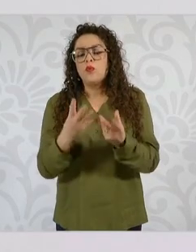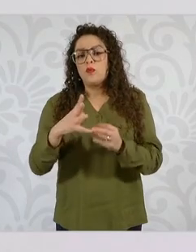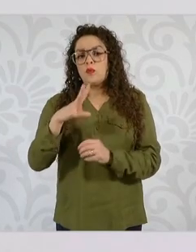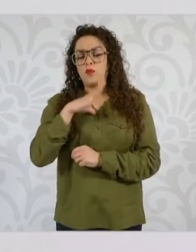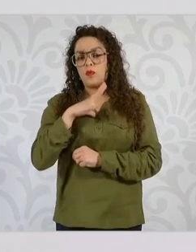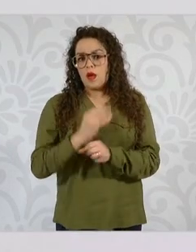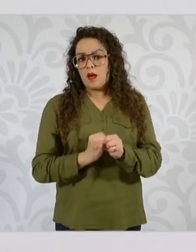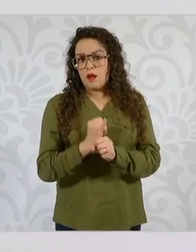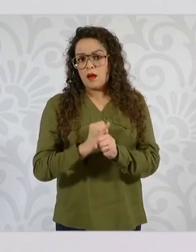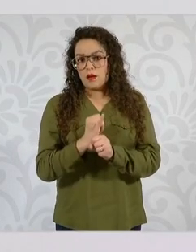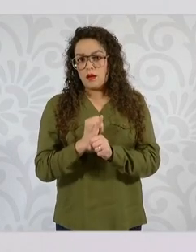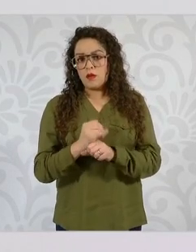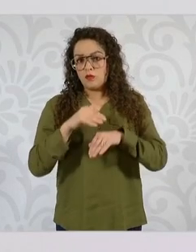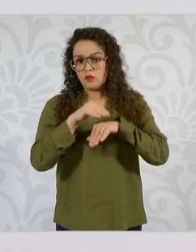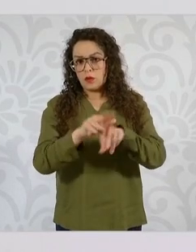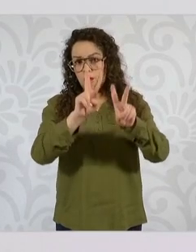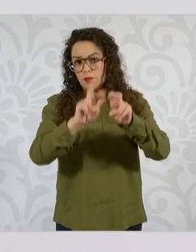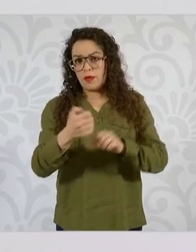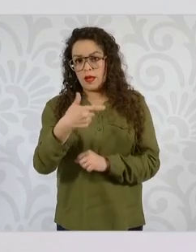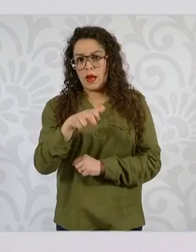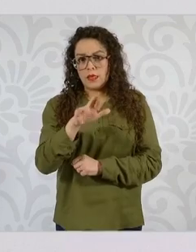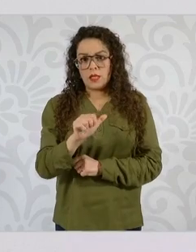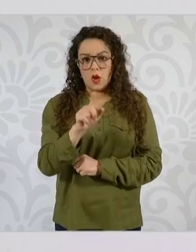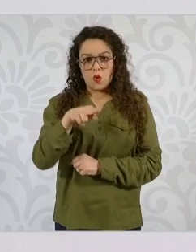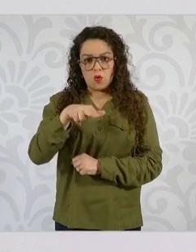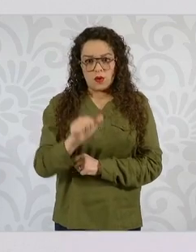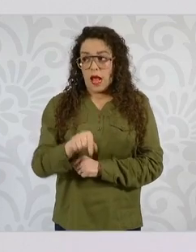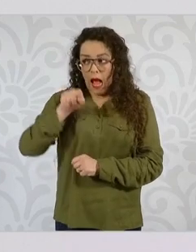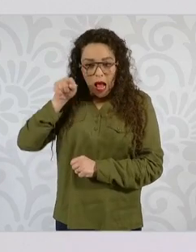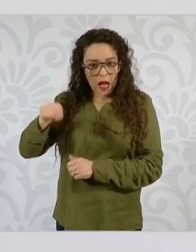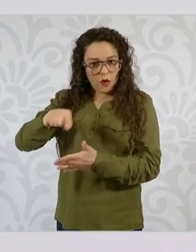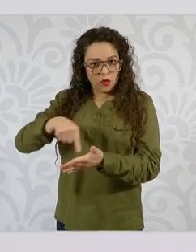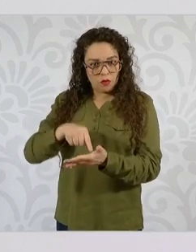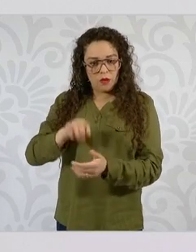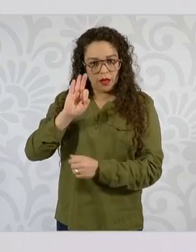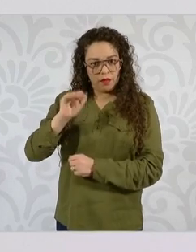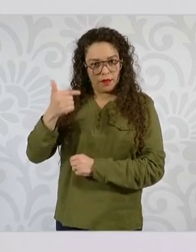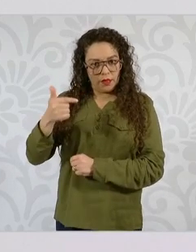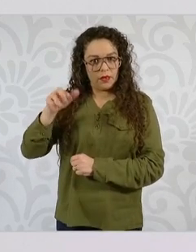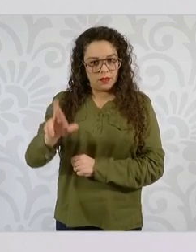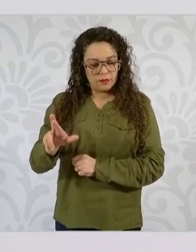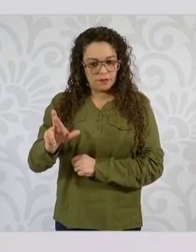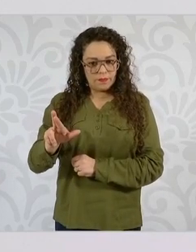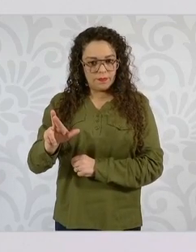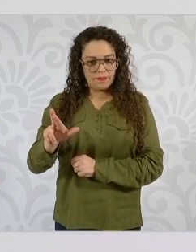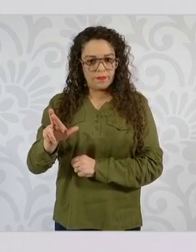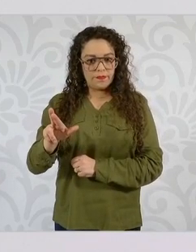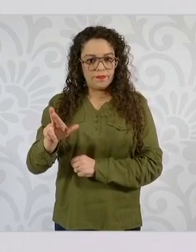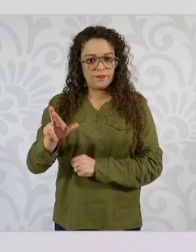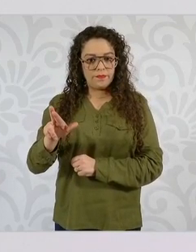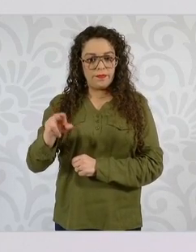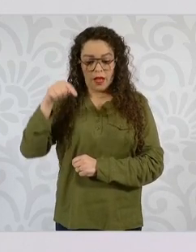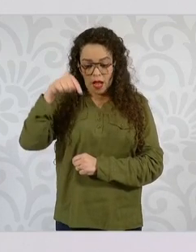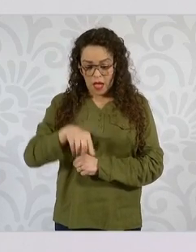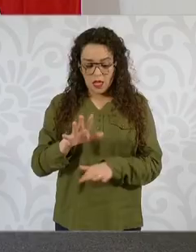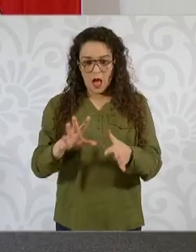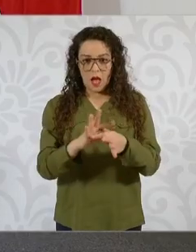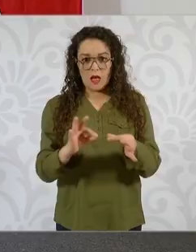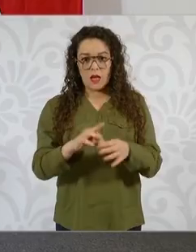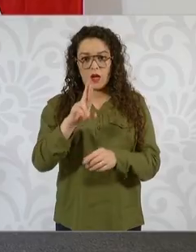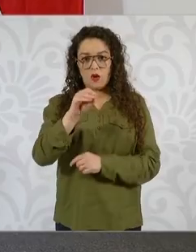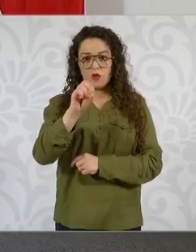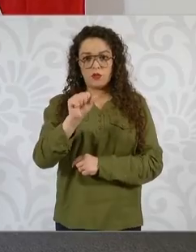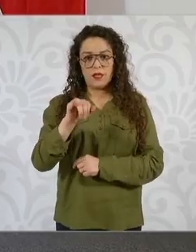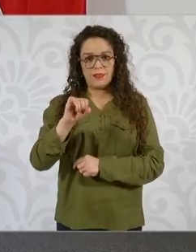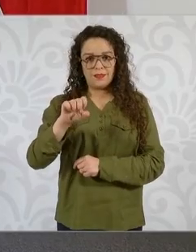en la Fiscalía General de la República. Al menos, como presentó Rosa Isela Rodríguez, aquí hay